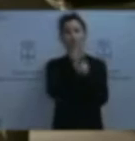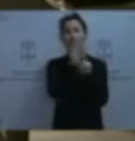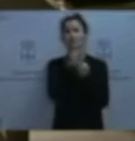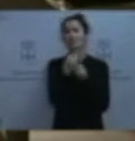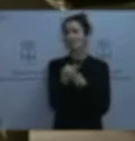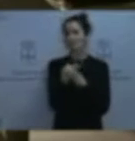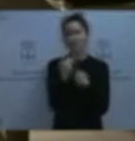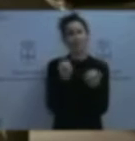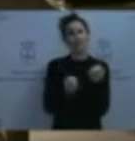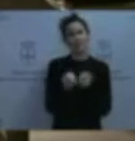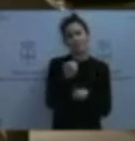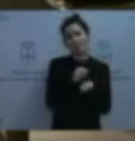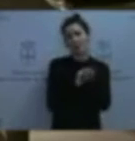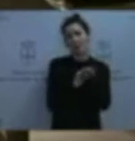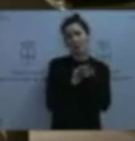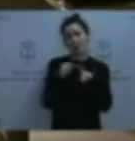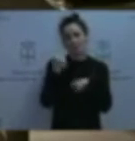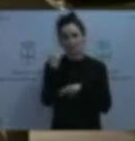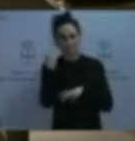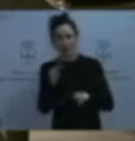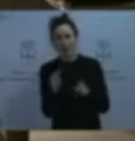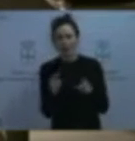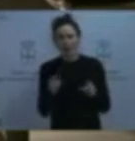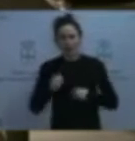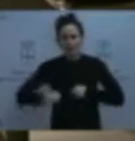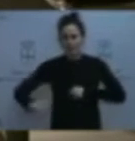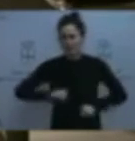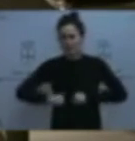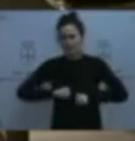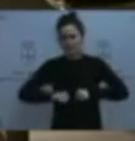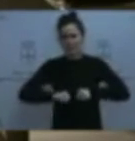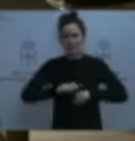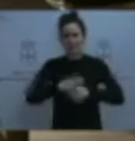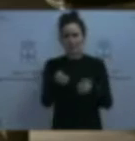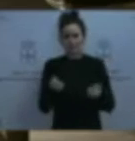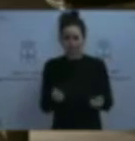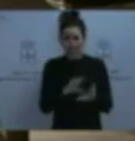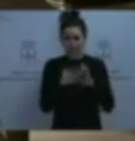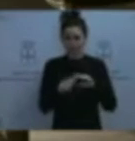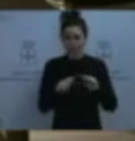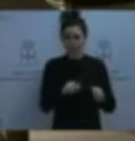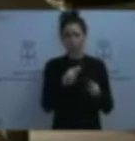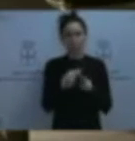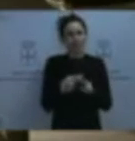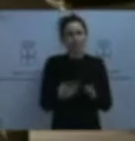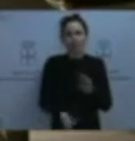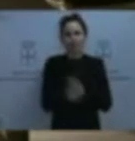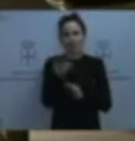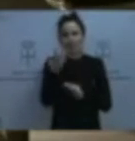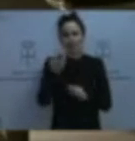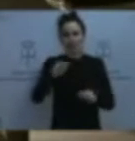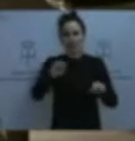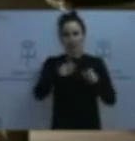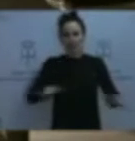la economía y luego les veíamos afanarse en aplicar políticas de austeridad. Y claro, esto necesariamente generaba cierta